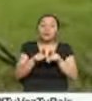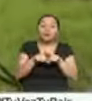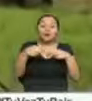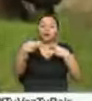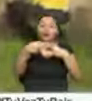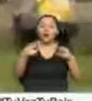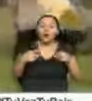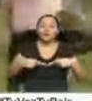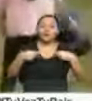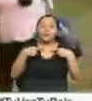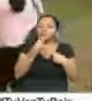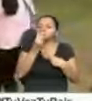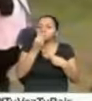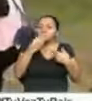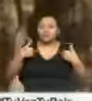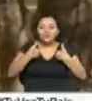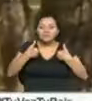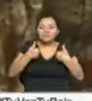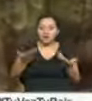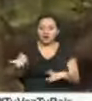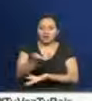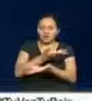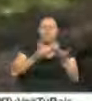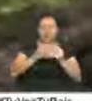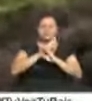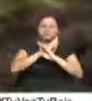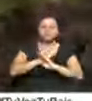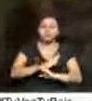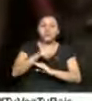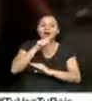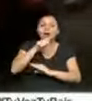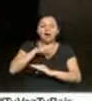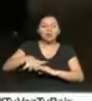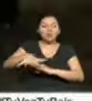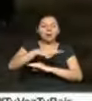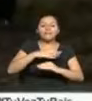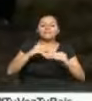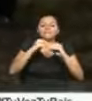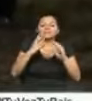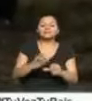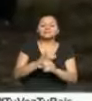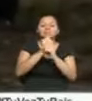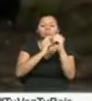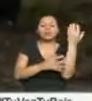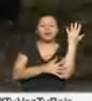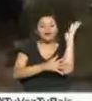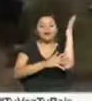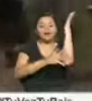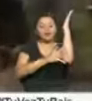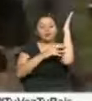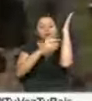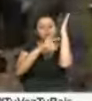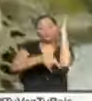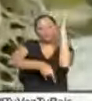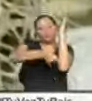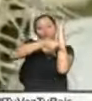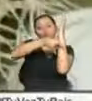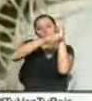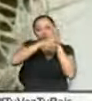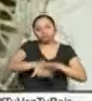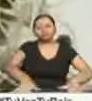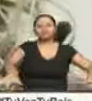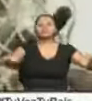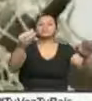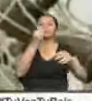muchos animales silvestres. Protegen las nacientes de agua, brindan condiciones de humedad y nutrientes para germinar